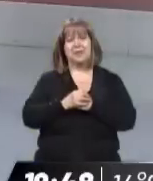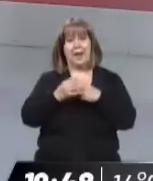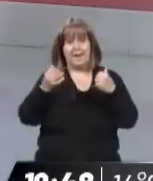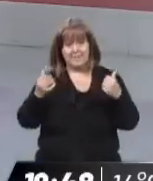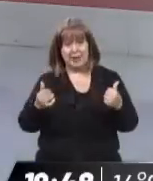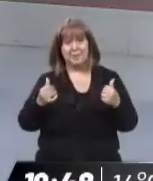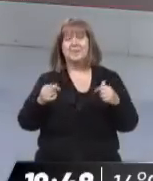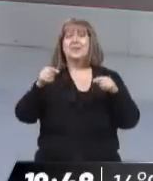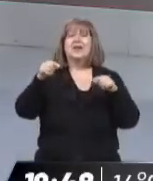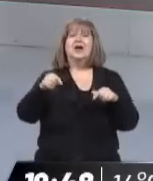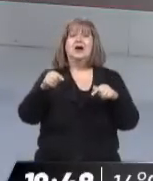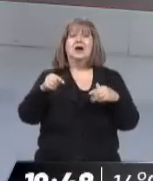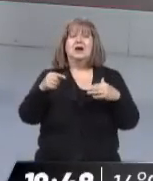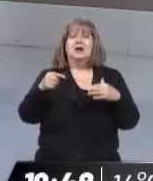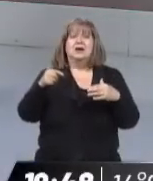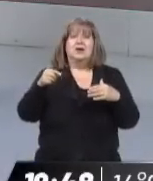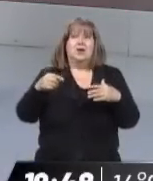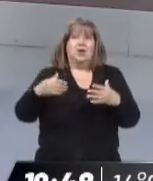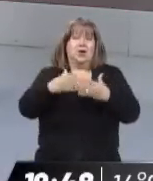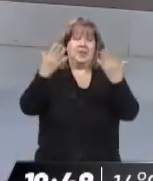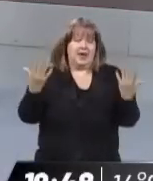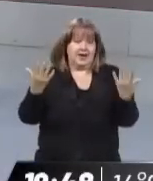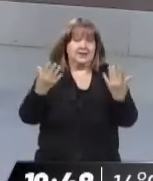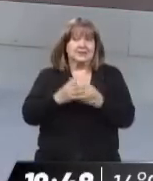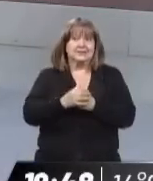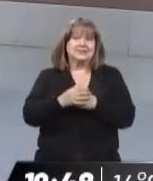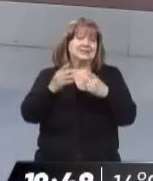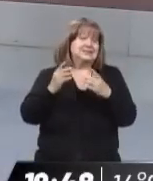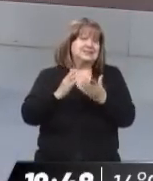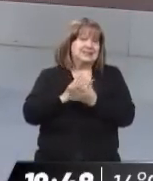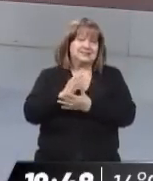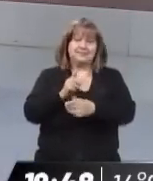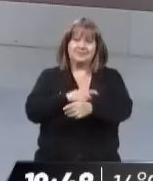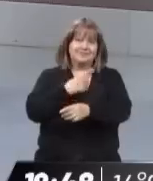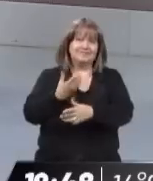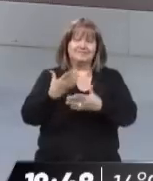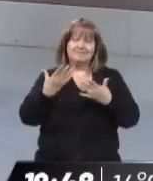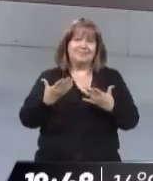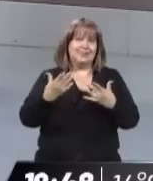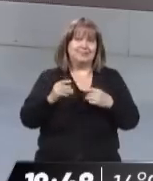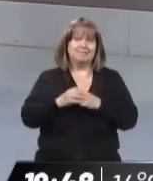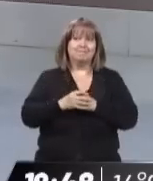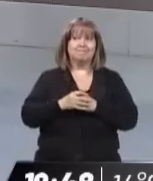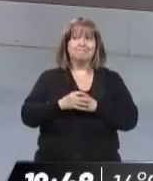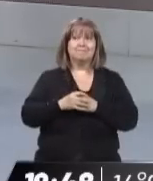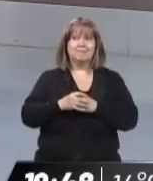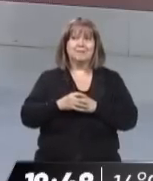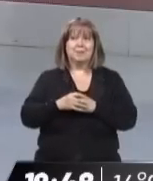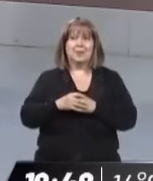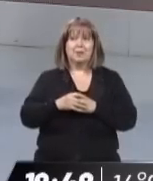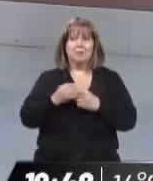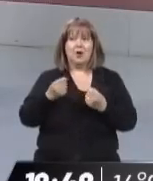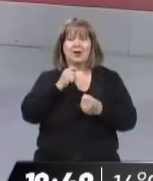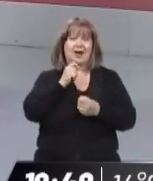Bueno, y en este día que obviamente ha sido musicalizado, podríamos decir, justamente con los enanitos, con esta partida de Marciano